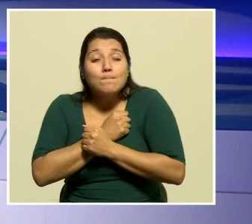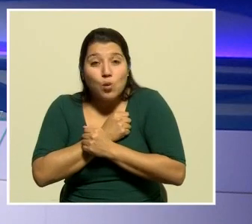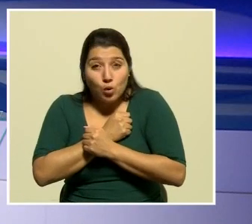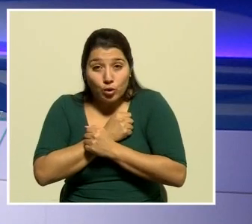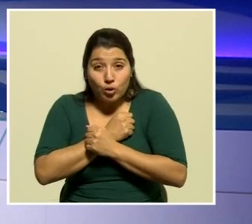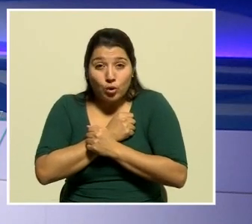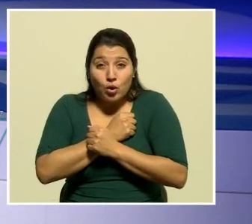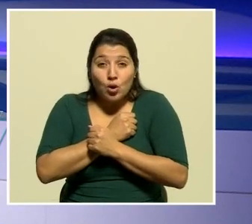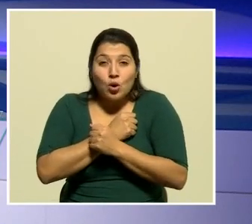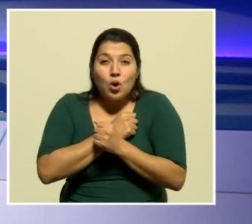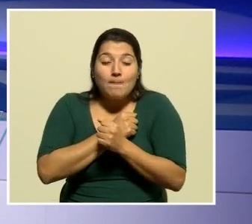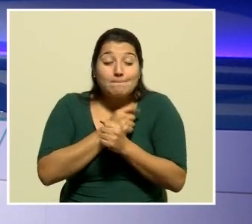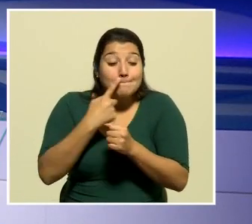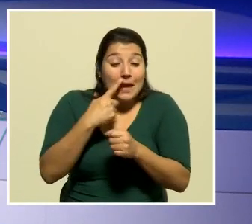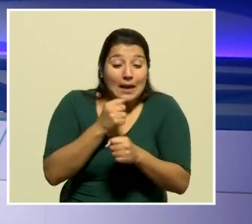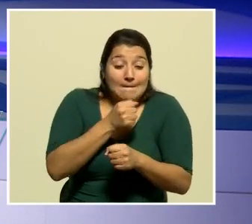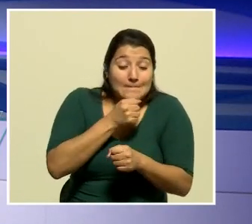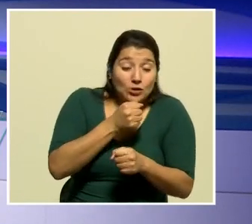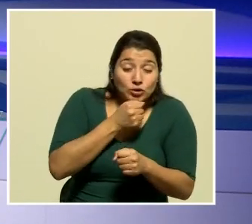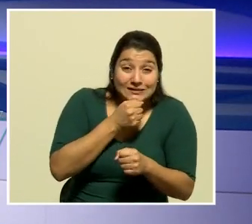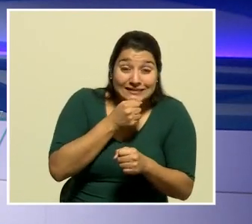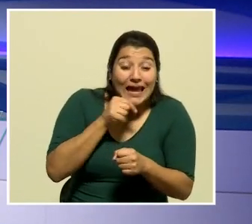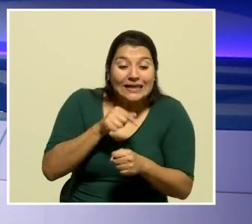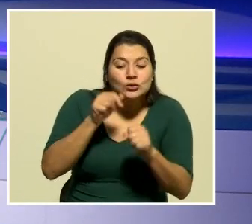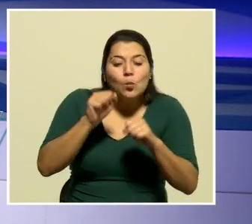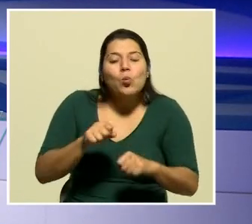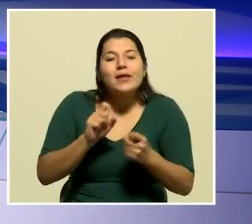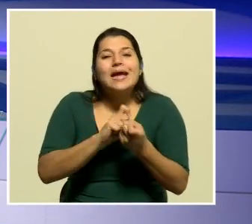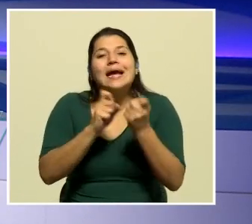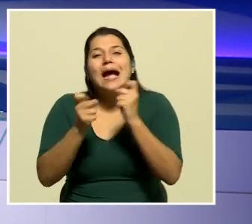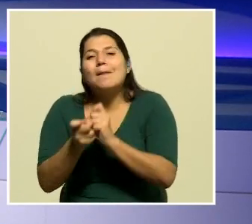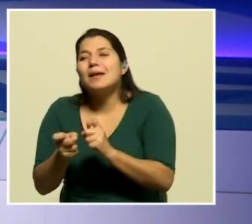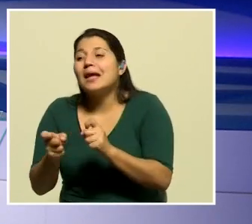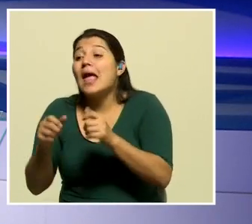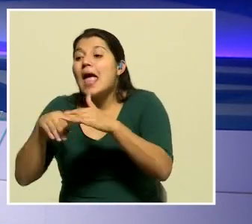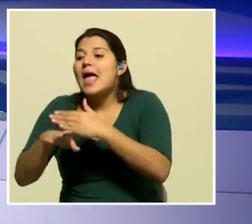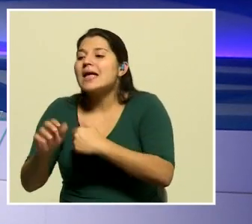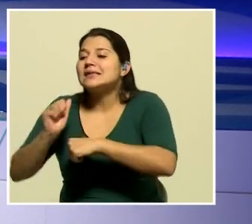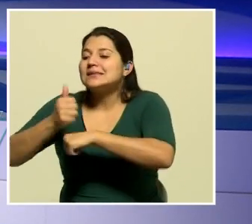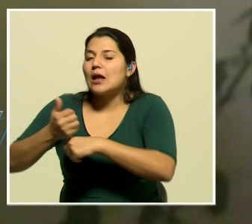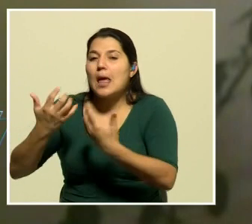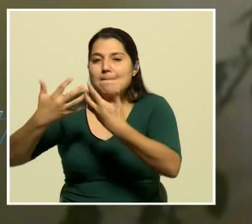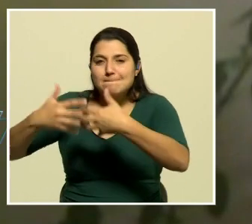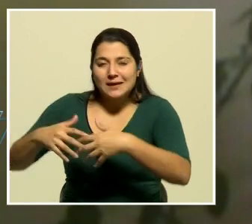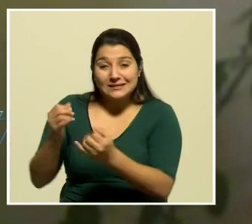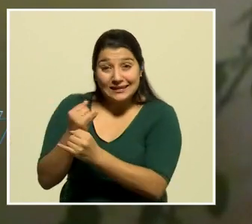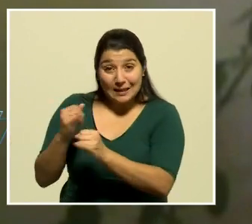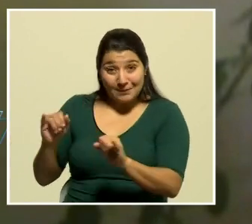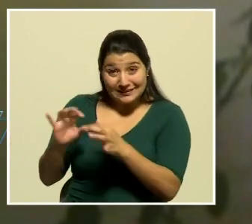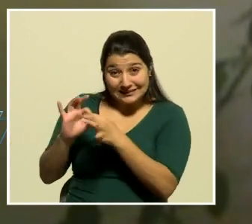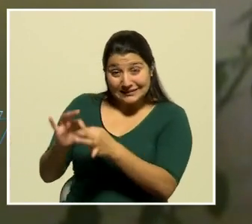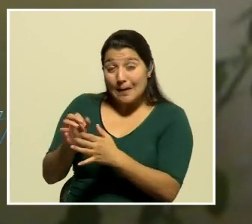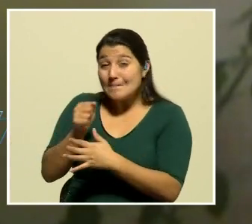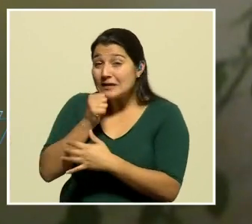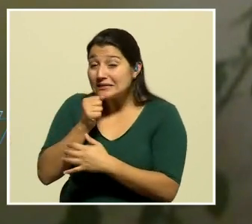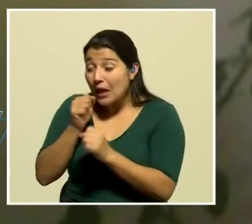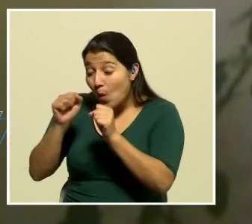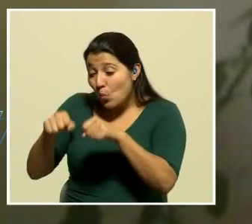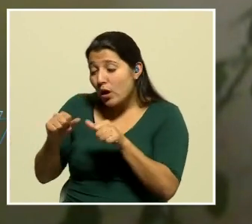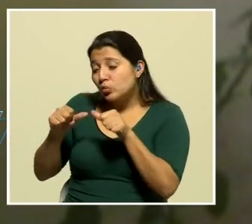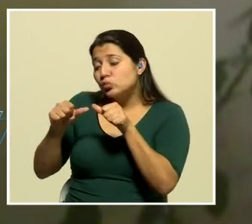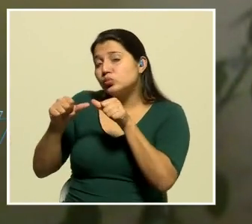el periodismo se pueda transformar también en empresas independientes de periodismo que se mantengan a